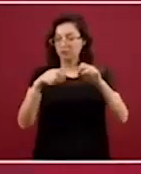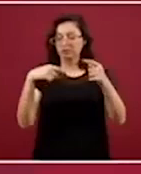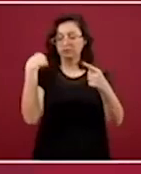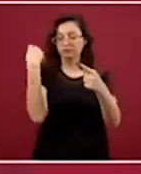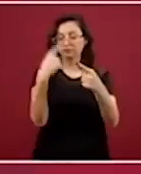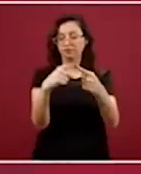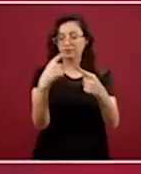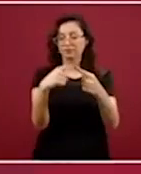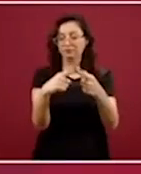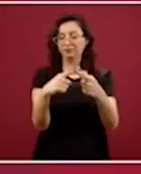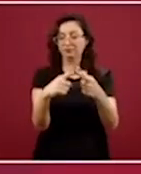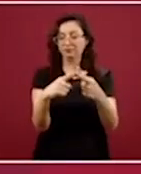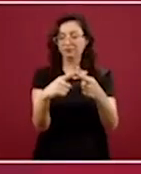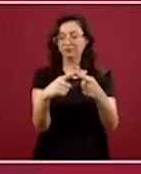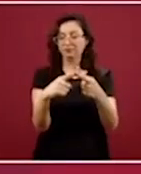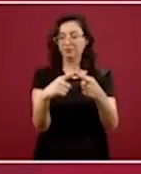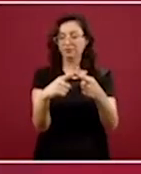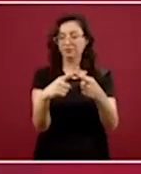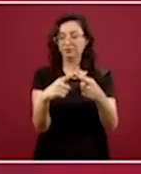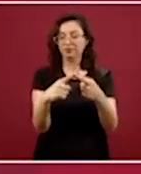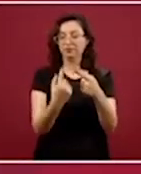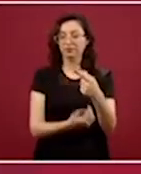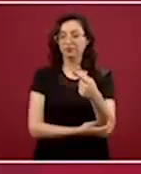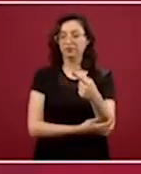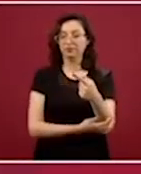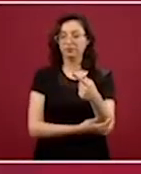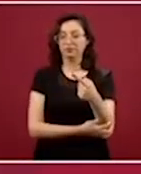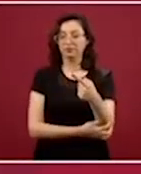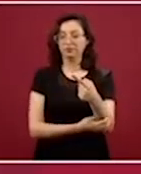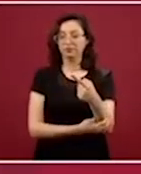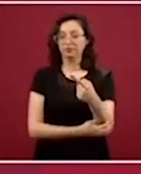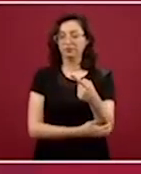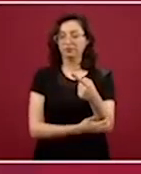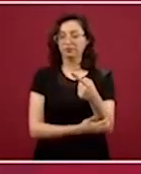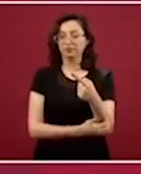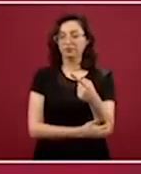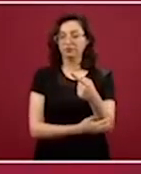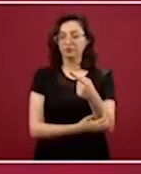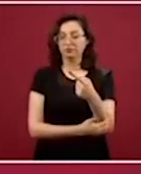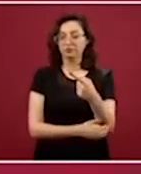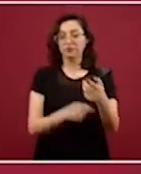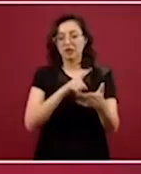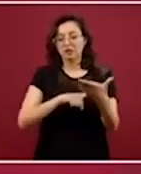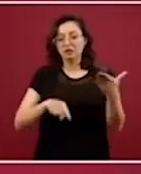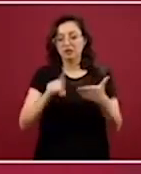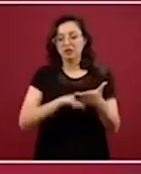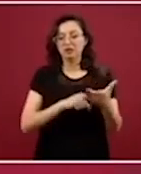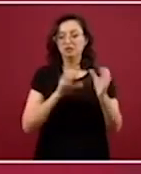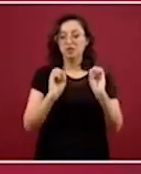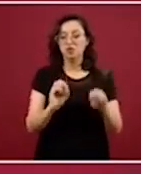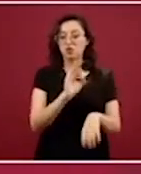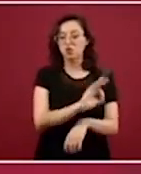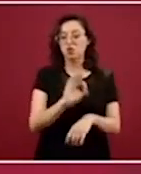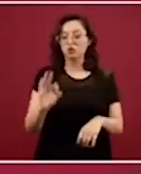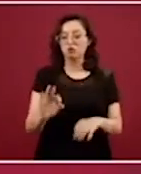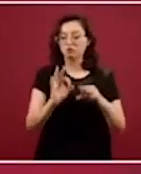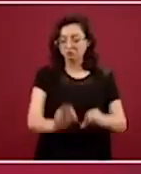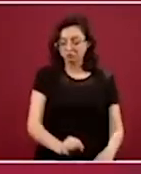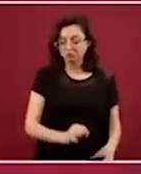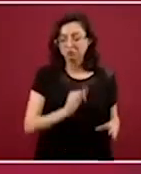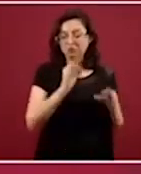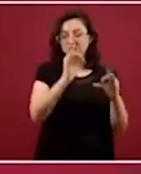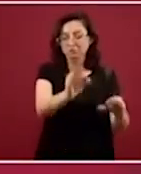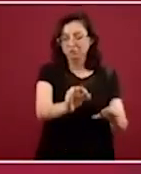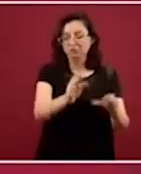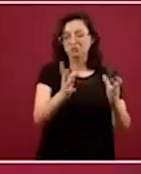es el uso de salud pública de la cancelación o posposición de los eventos masivos, por